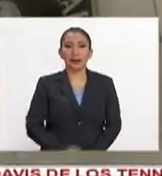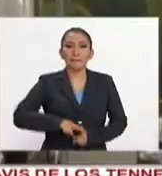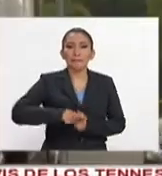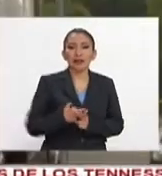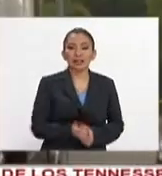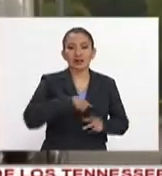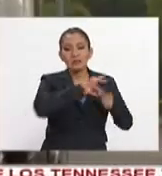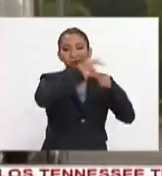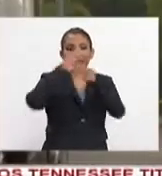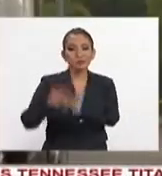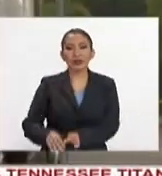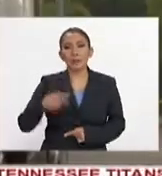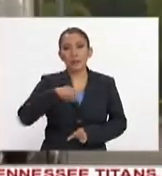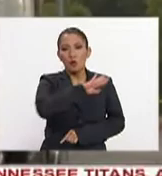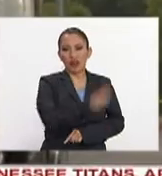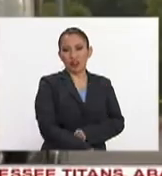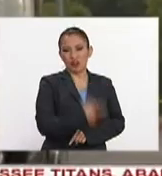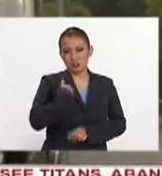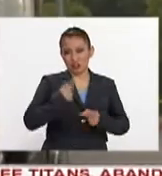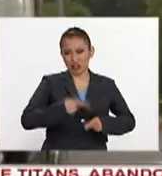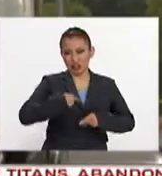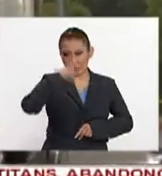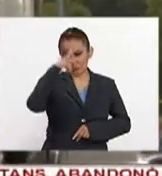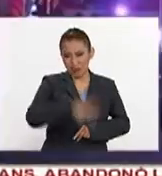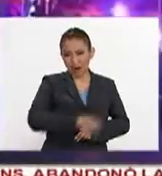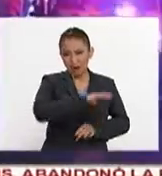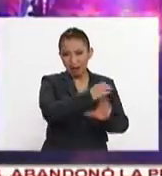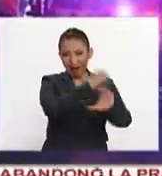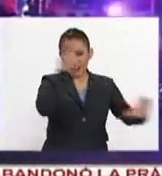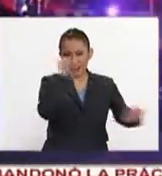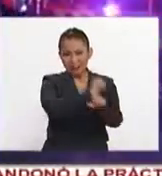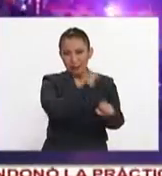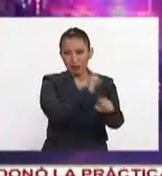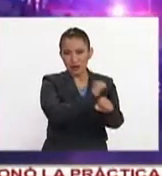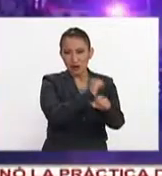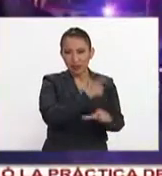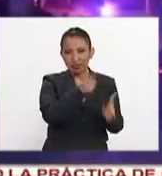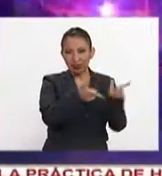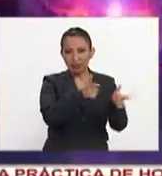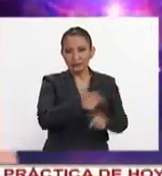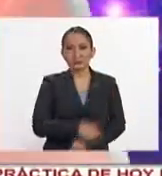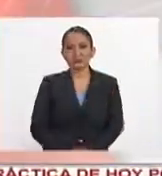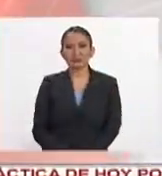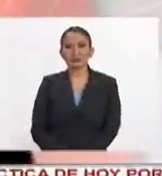Comenzó la repatriación de los cuerpos de los connacionales que murieron en la caja de un tráiler en Texas.